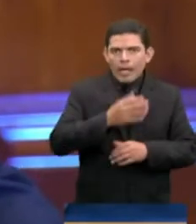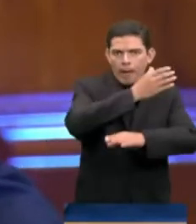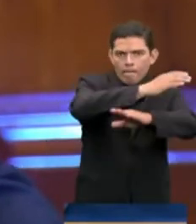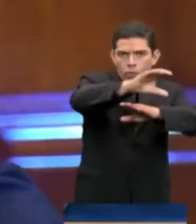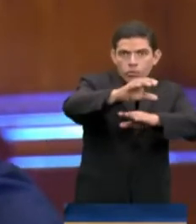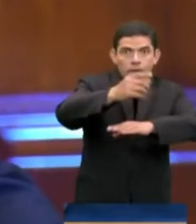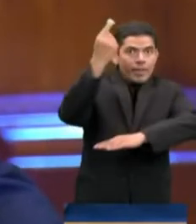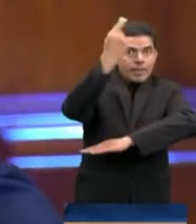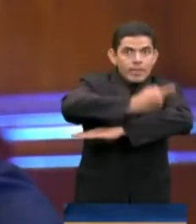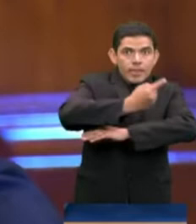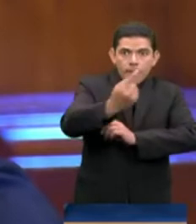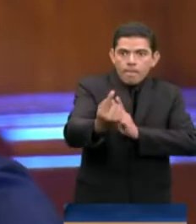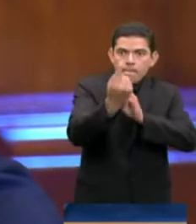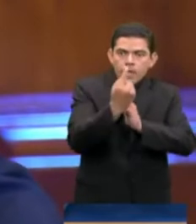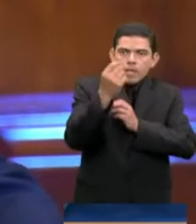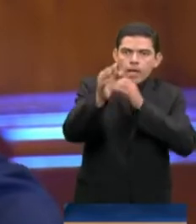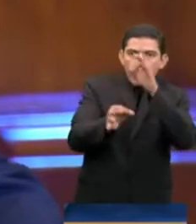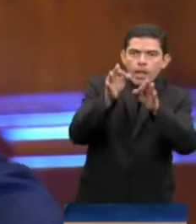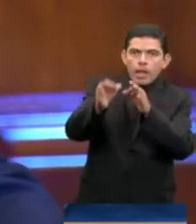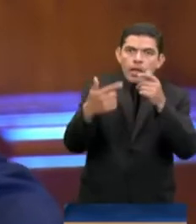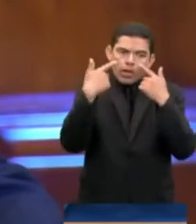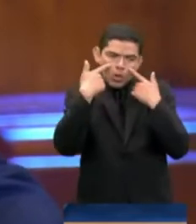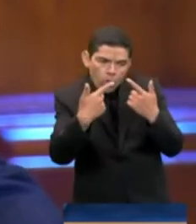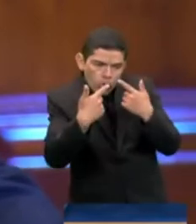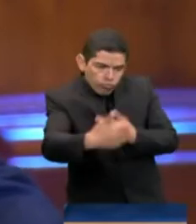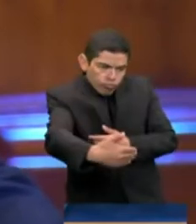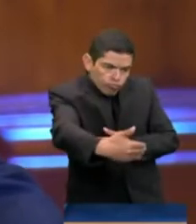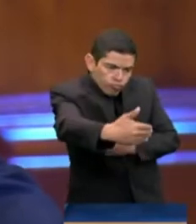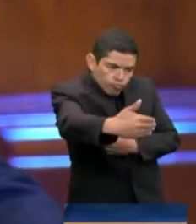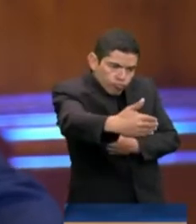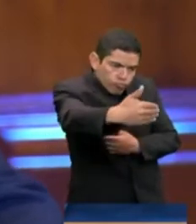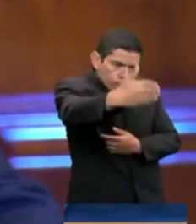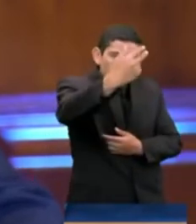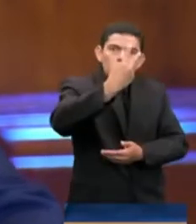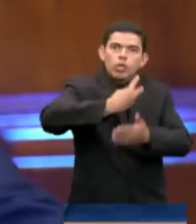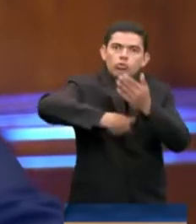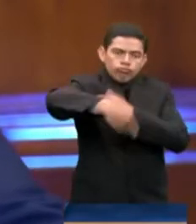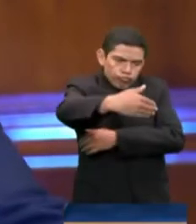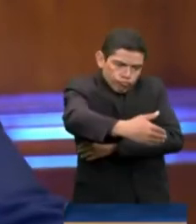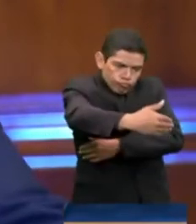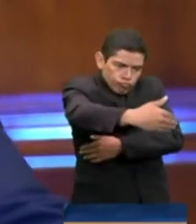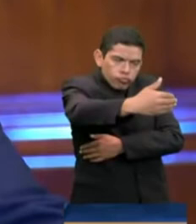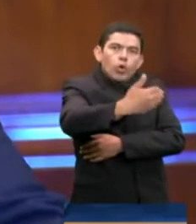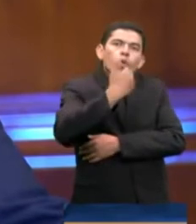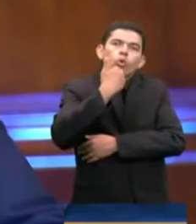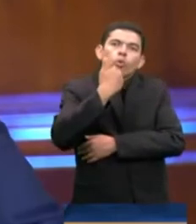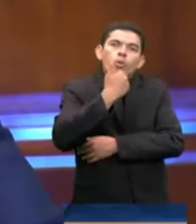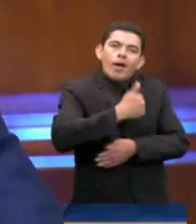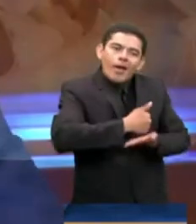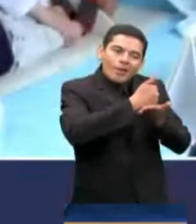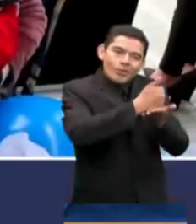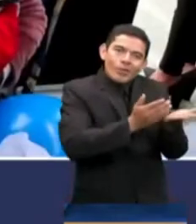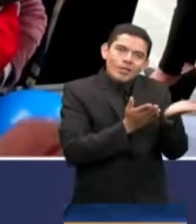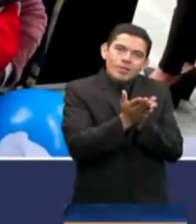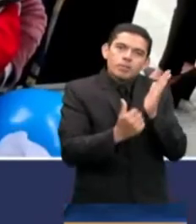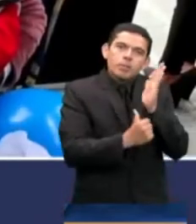Desde ese día, ella vigila un sano crecimiento de su pequeño a través de los servicios